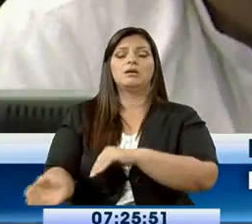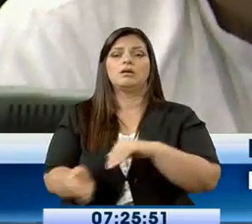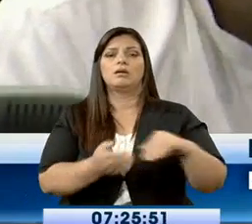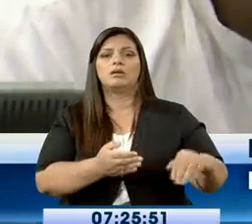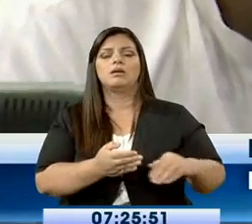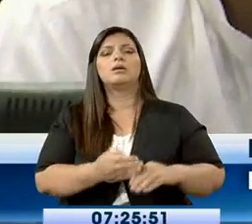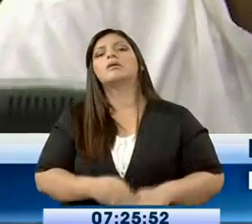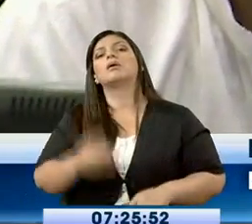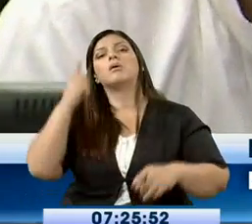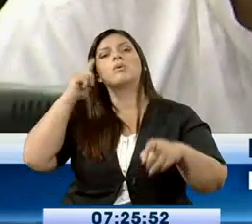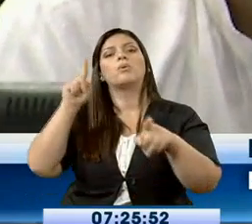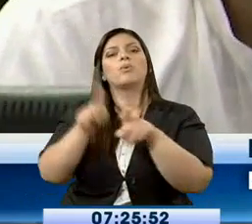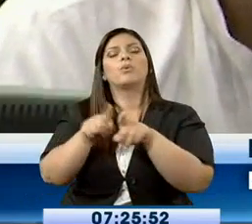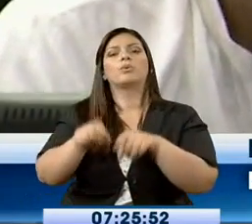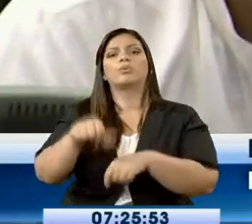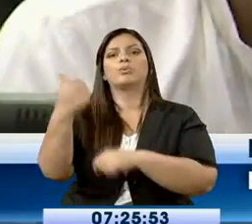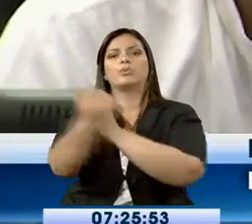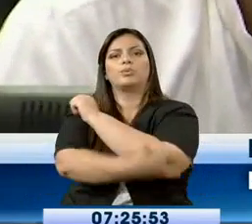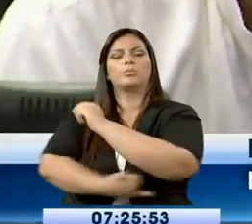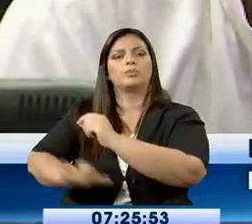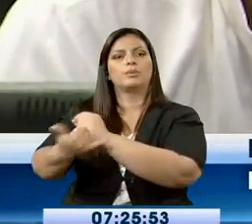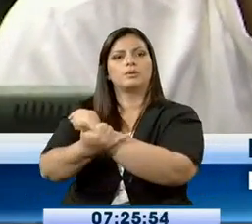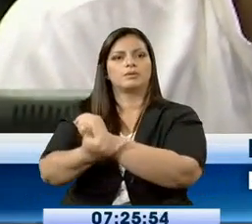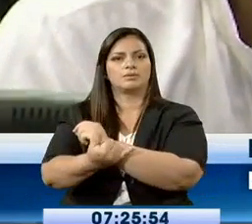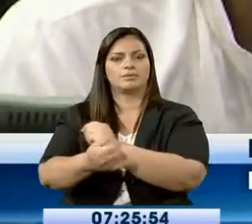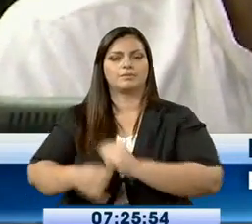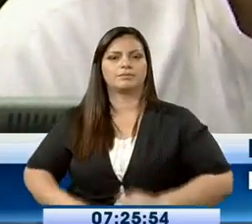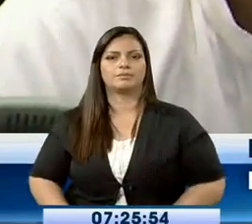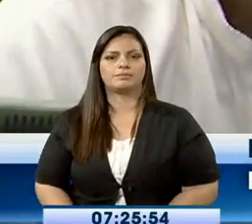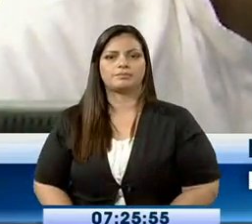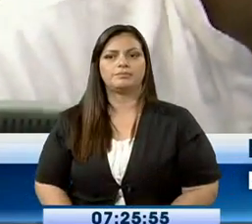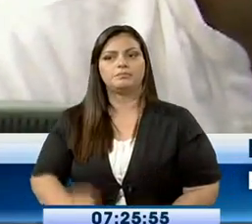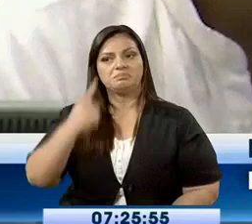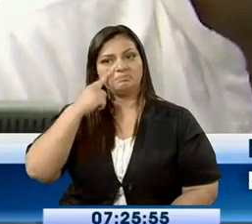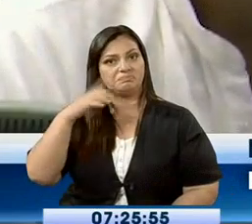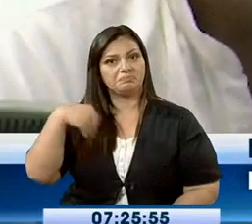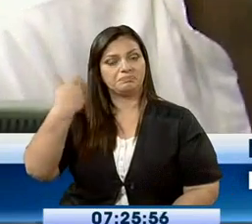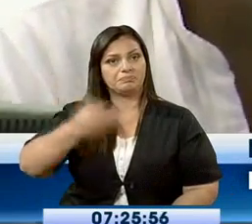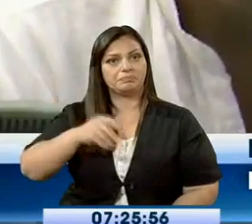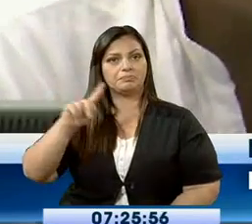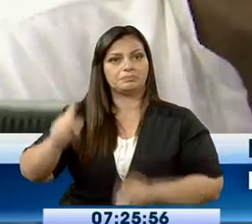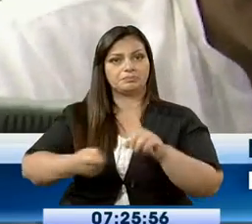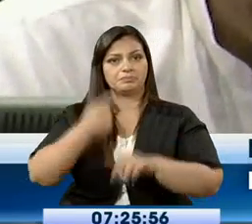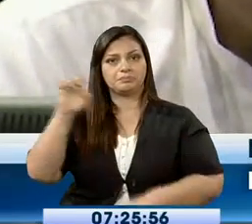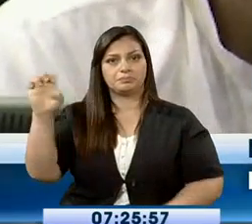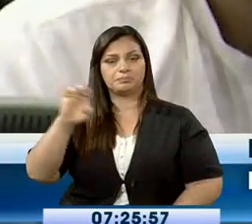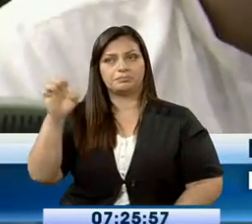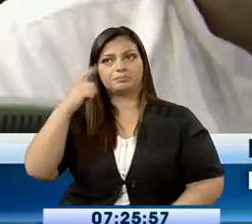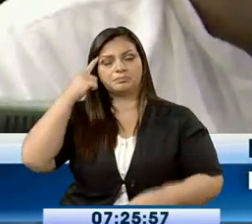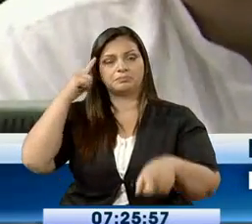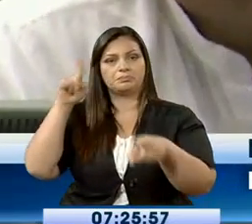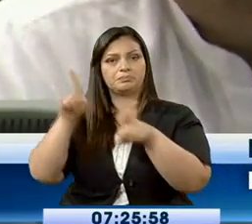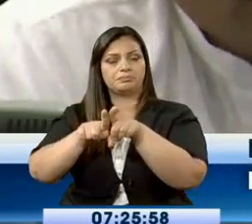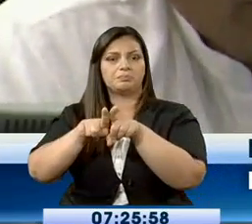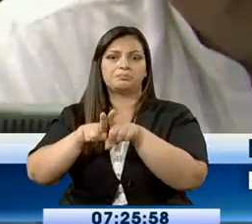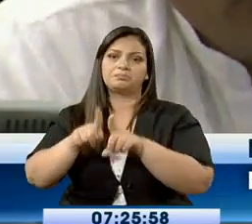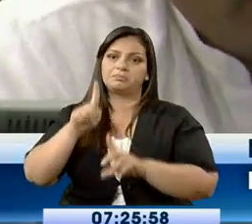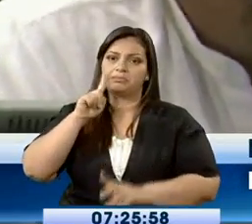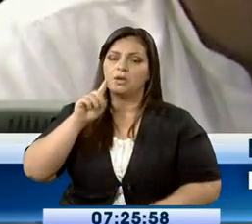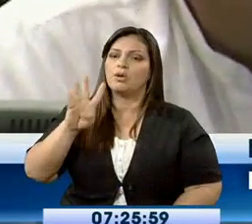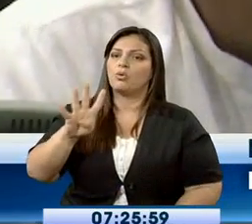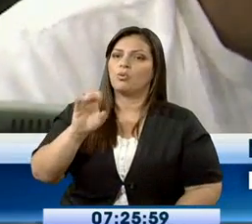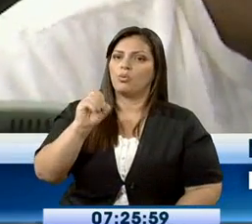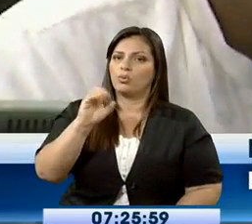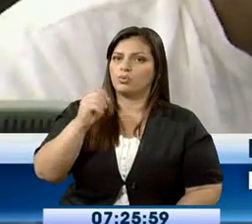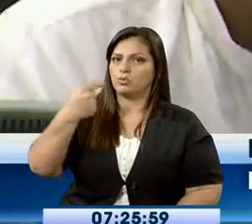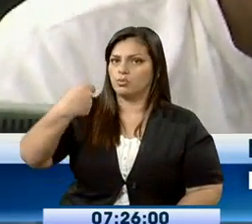ojalá entre vigencia el acuerdo del 1 de enero, pero insisto, si no lo logramos no es el fin del mundo. Son 400 millones